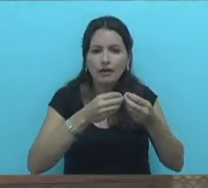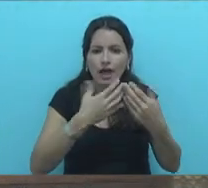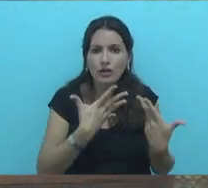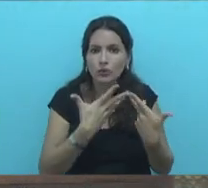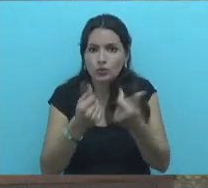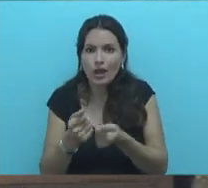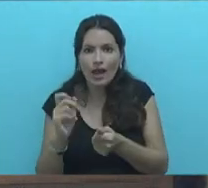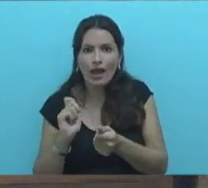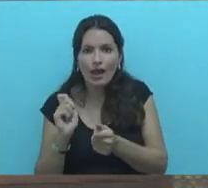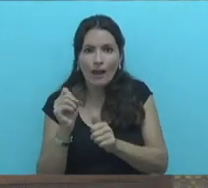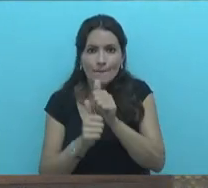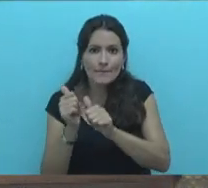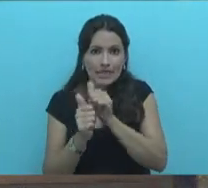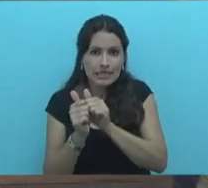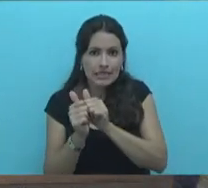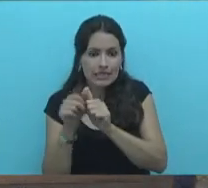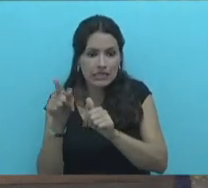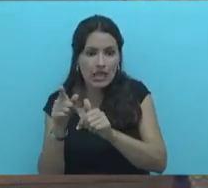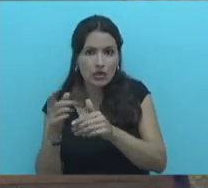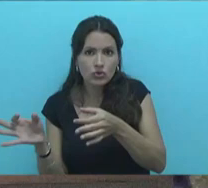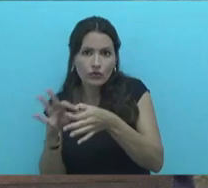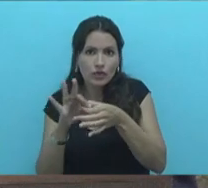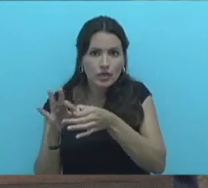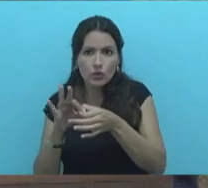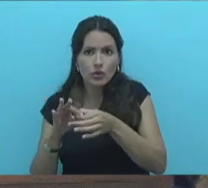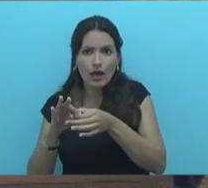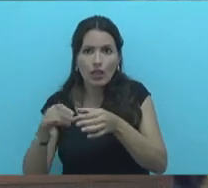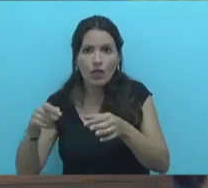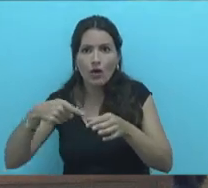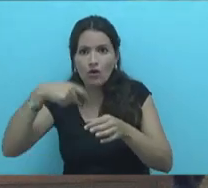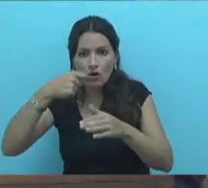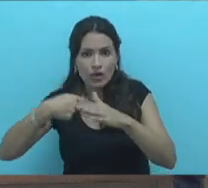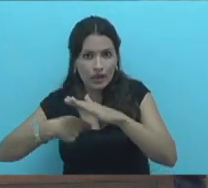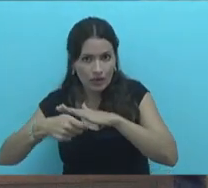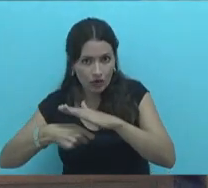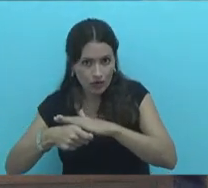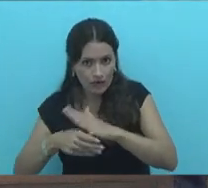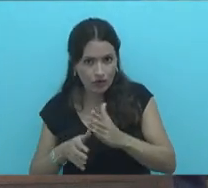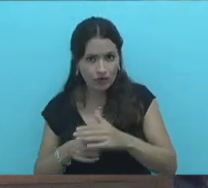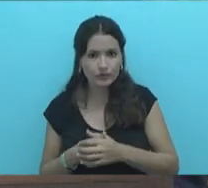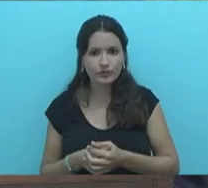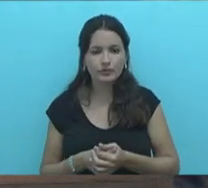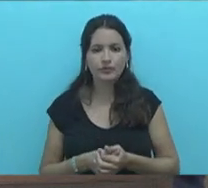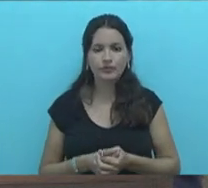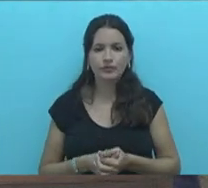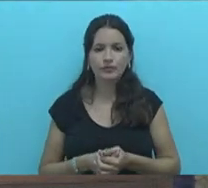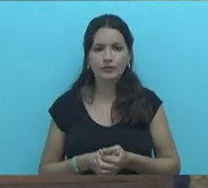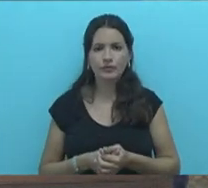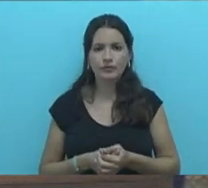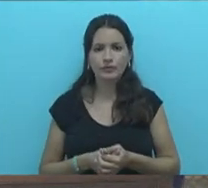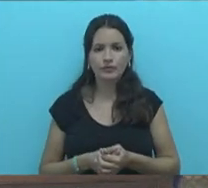de empresarios, algunos de ellos vinculados con el extranjero. Nosotros estamos convencidos que 43 años después del golpe